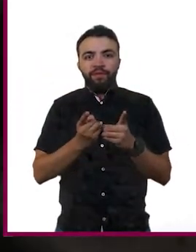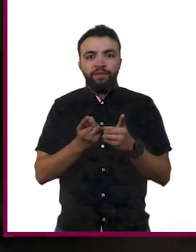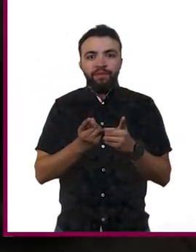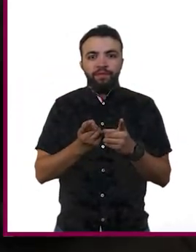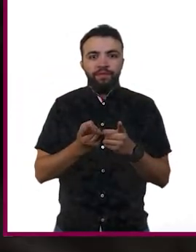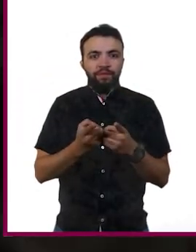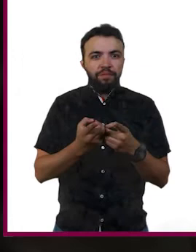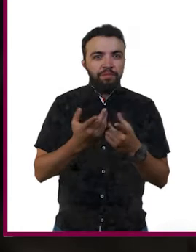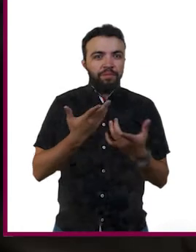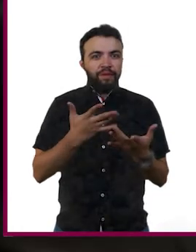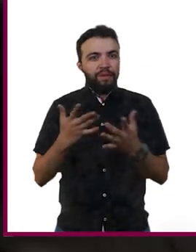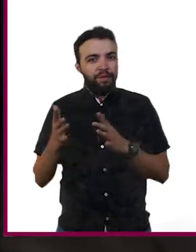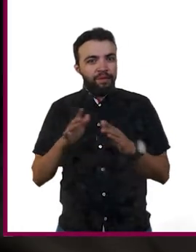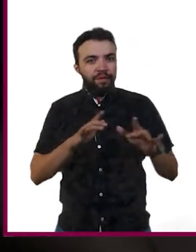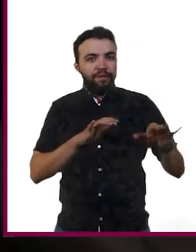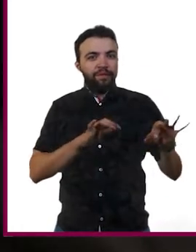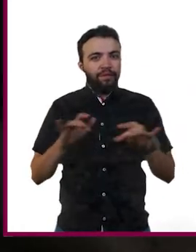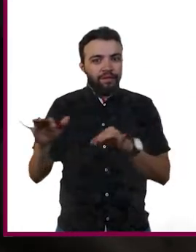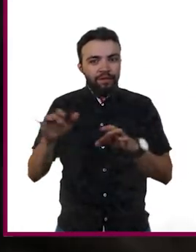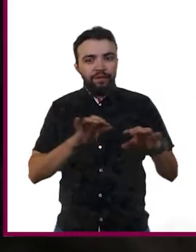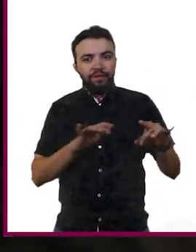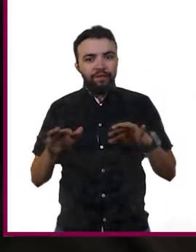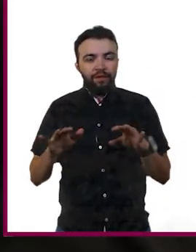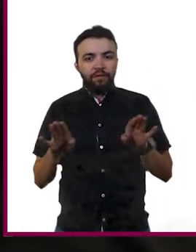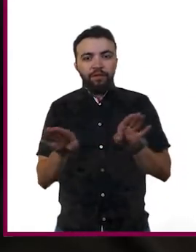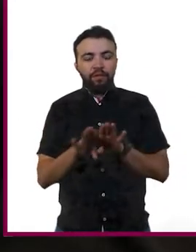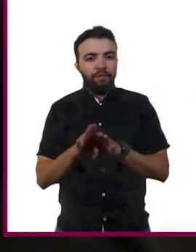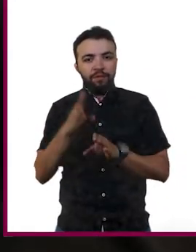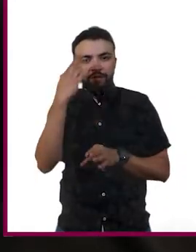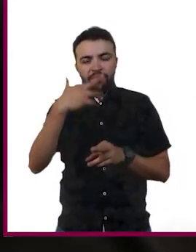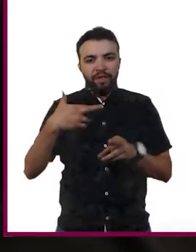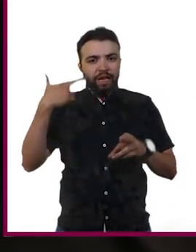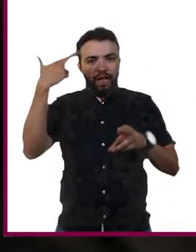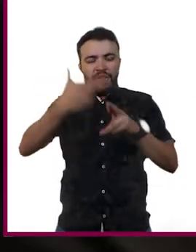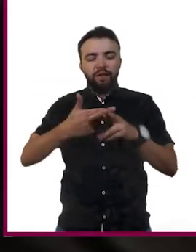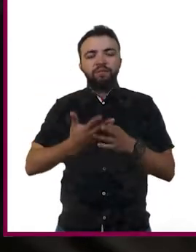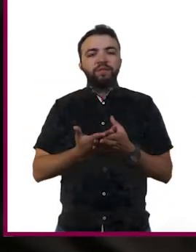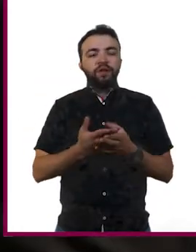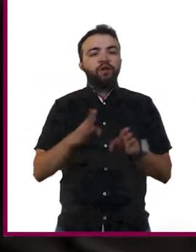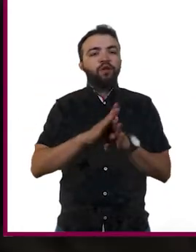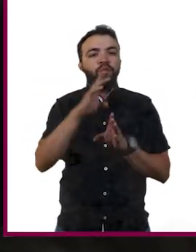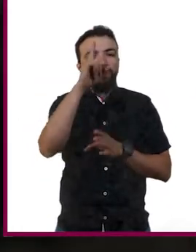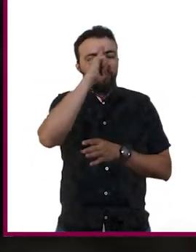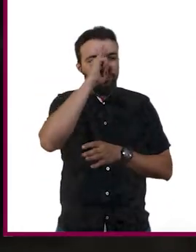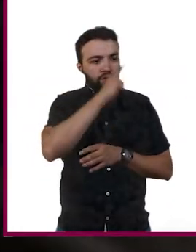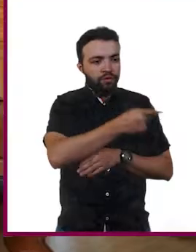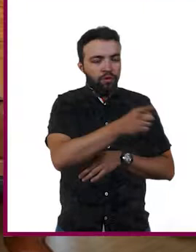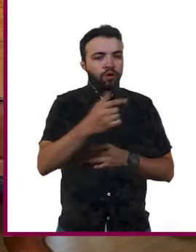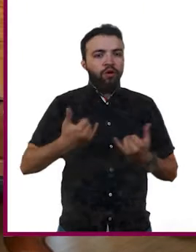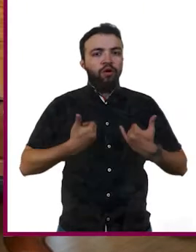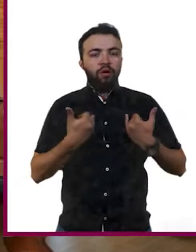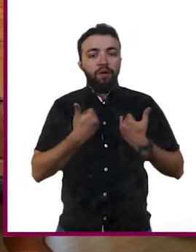de pues, alto rendimiento. Entonces, un consejo que le podrías dar a los jóvenes si se quieren dedicar a